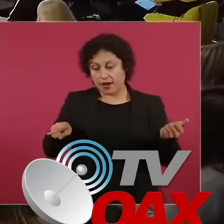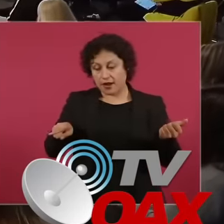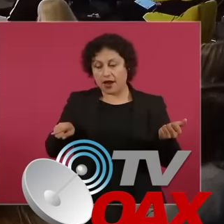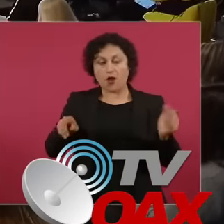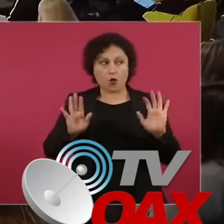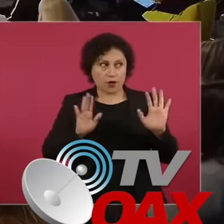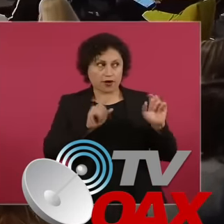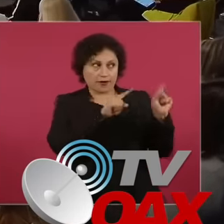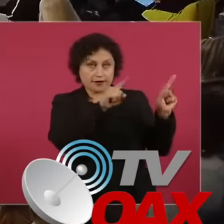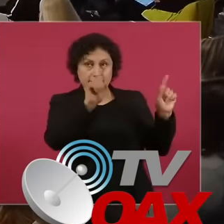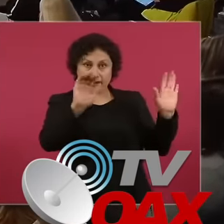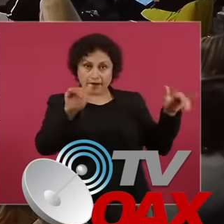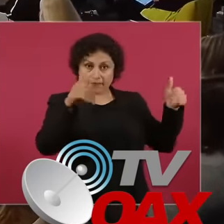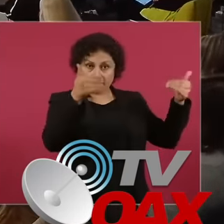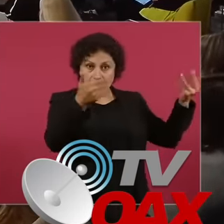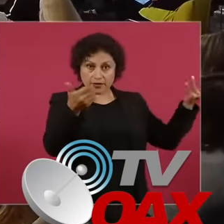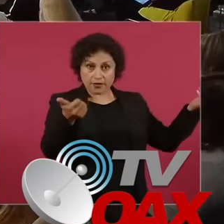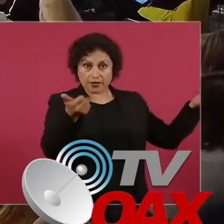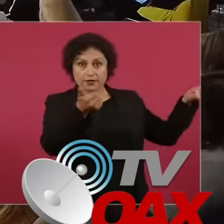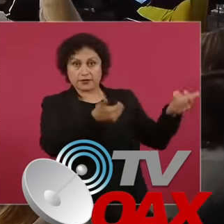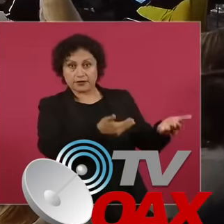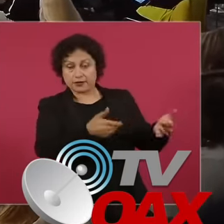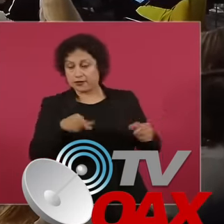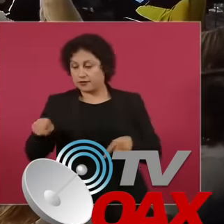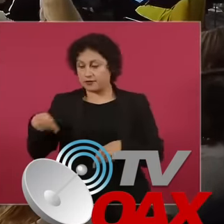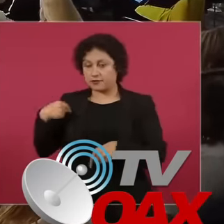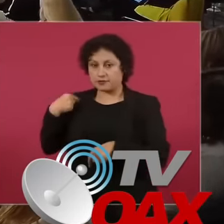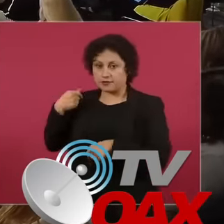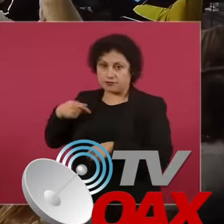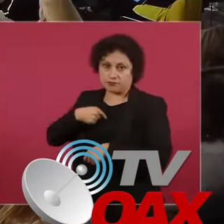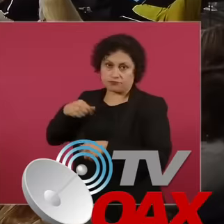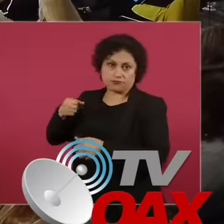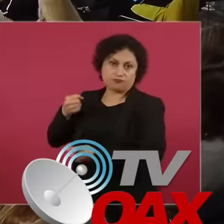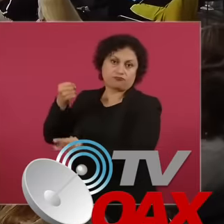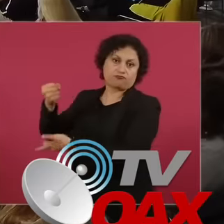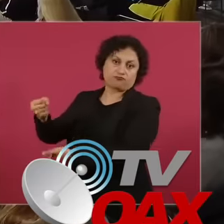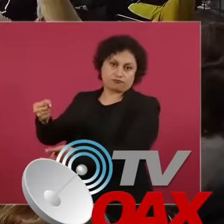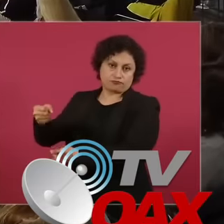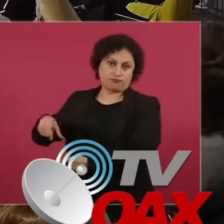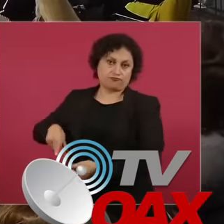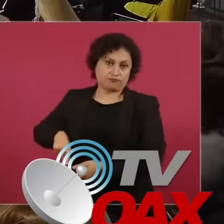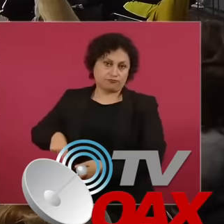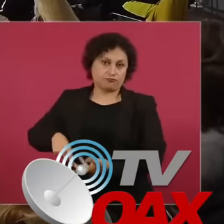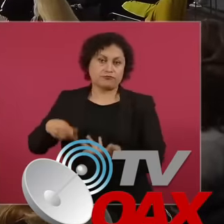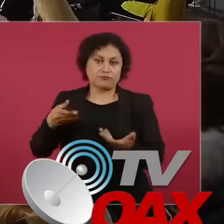Pero eso es lo que está sucediendo.